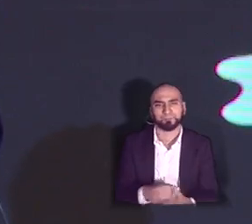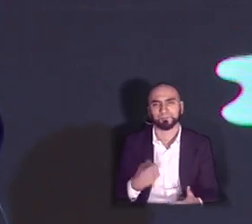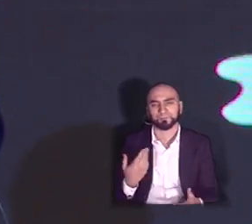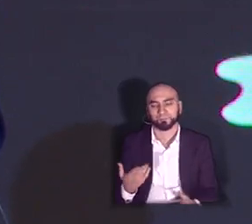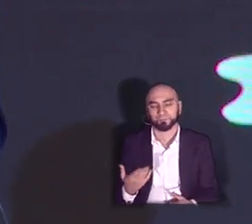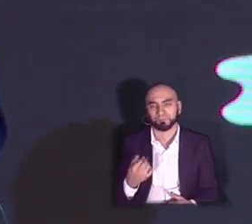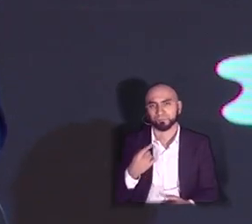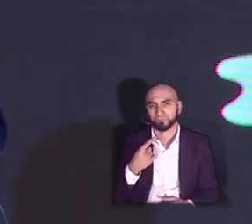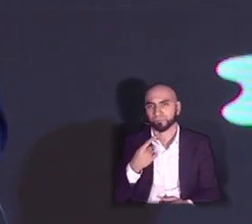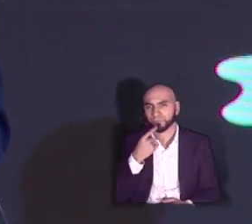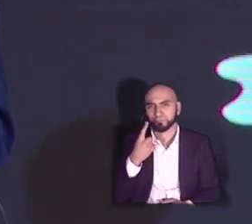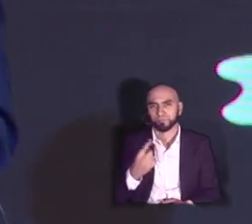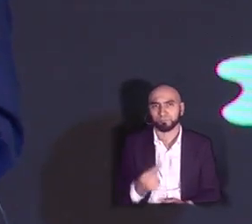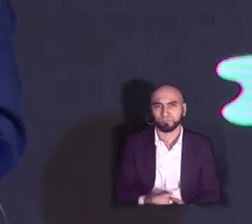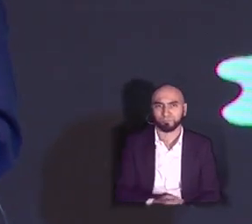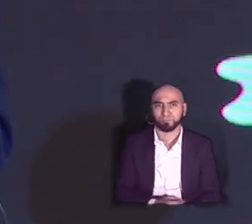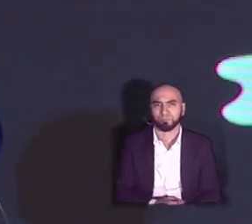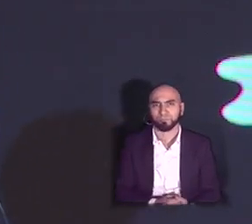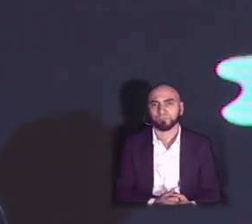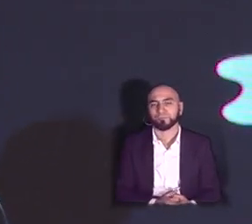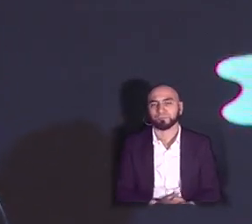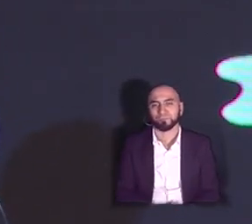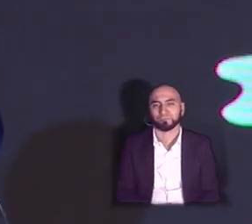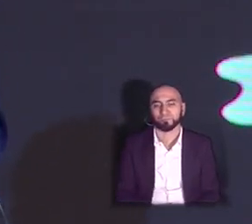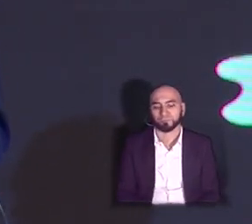se hacen los organizadores.